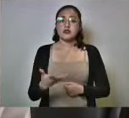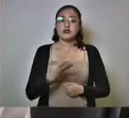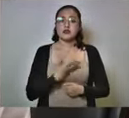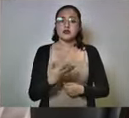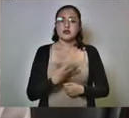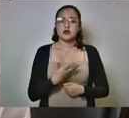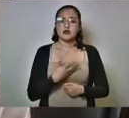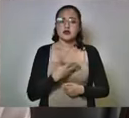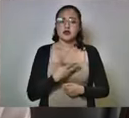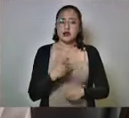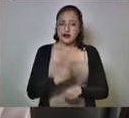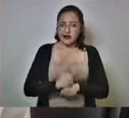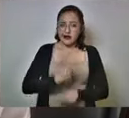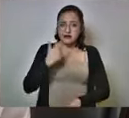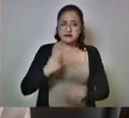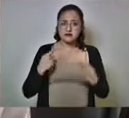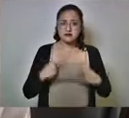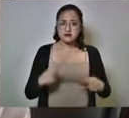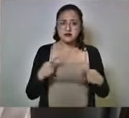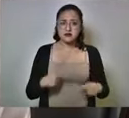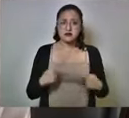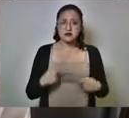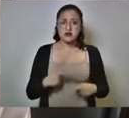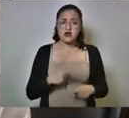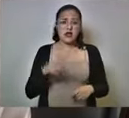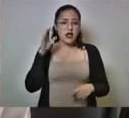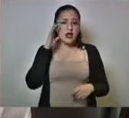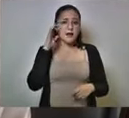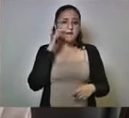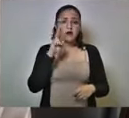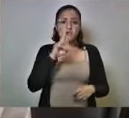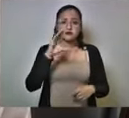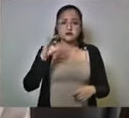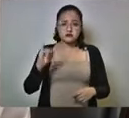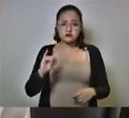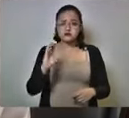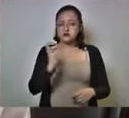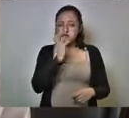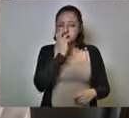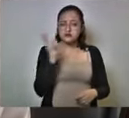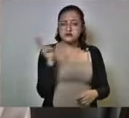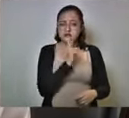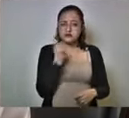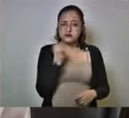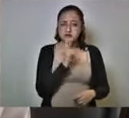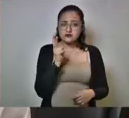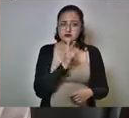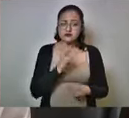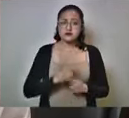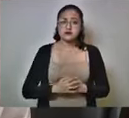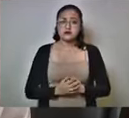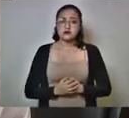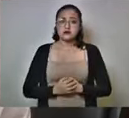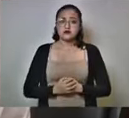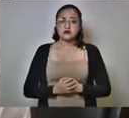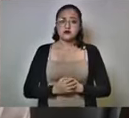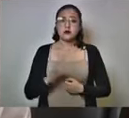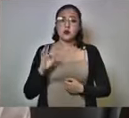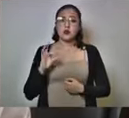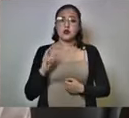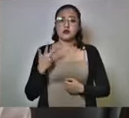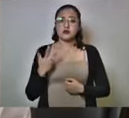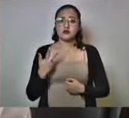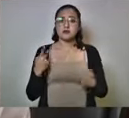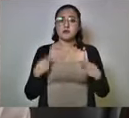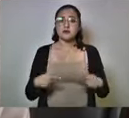en estado crítico, esto es en camas de terapia intensiva, con apoyo ventilatorio mecánico,